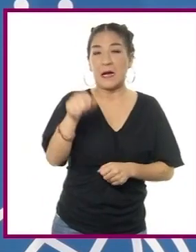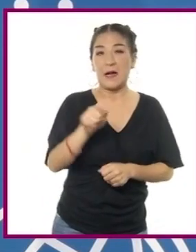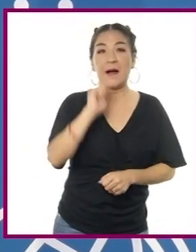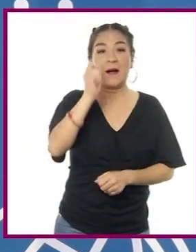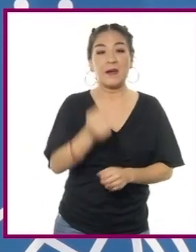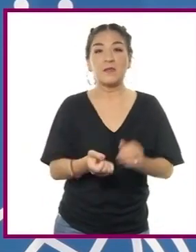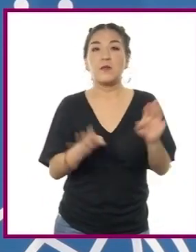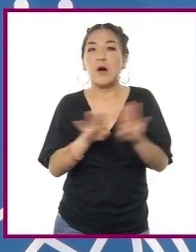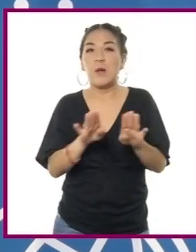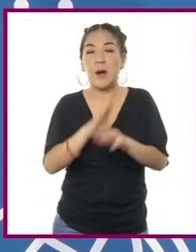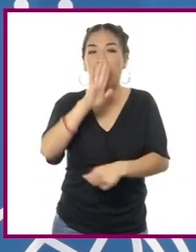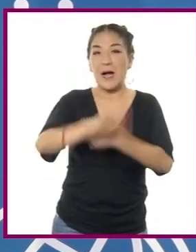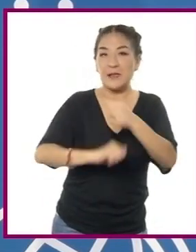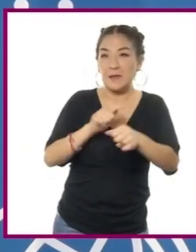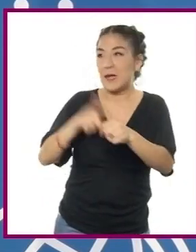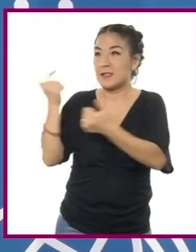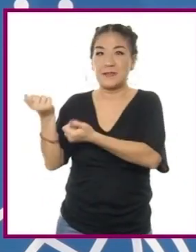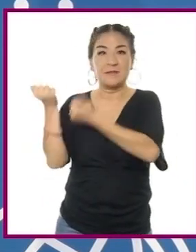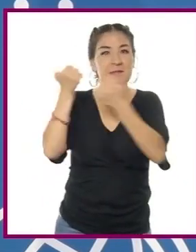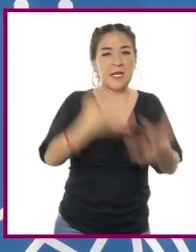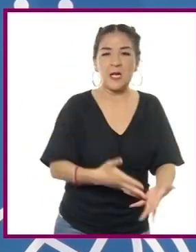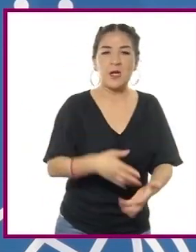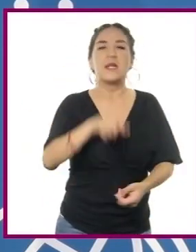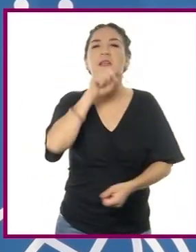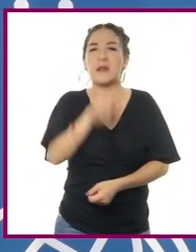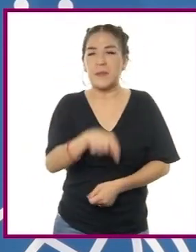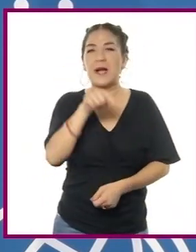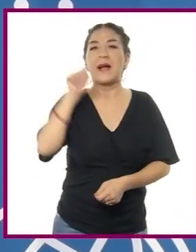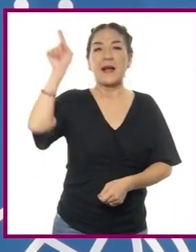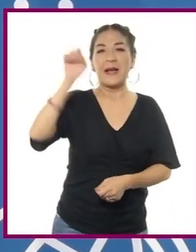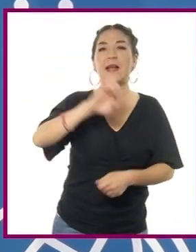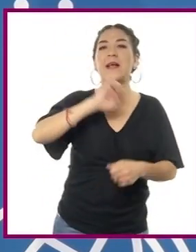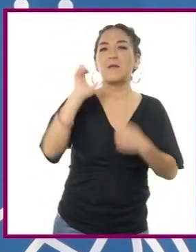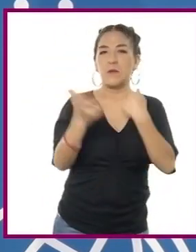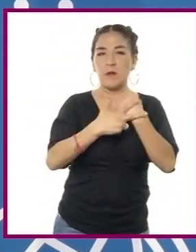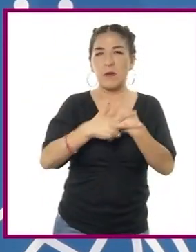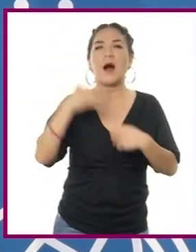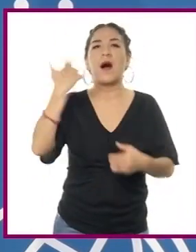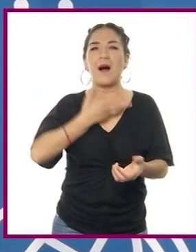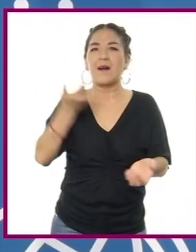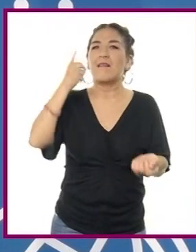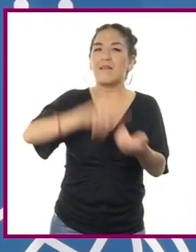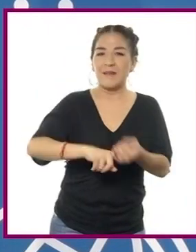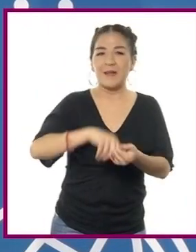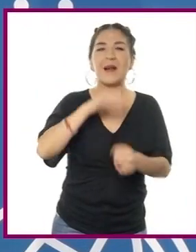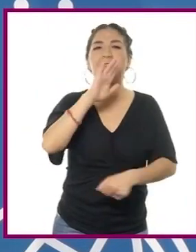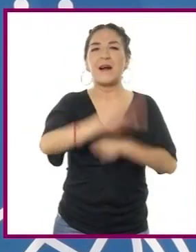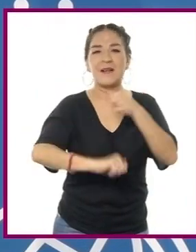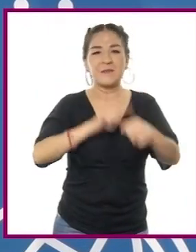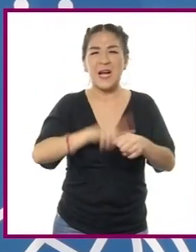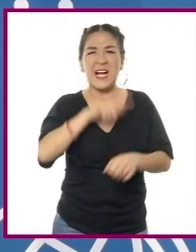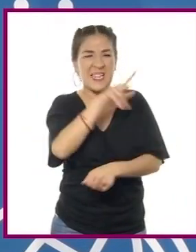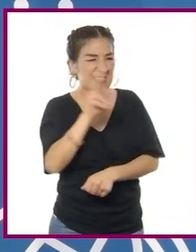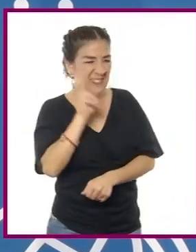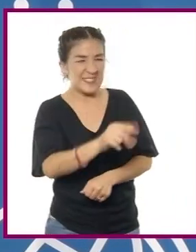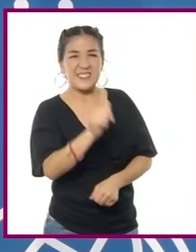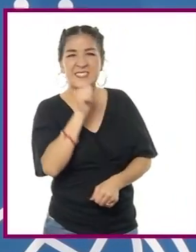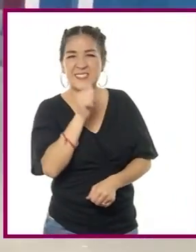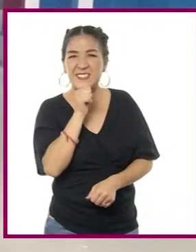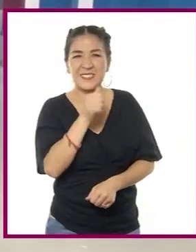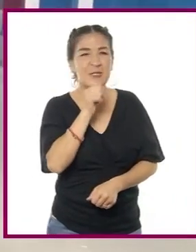nuevas especies animales a la Nueva España, los europeos también se encontraron con especies que nunca habían